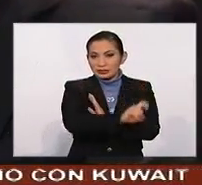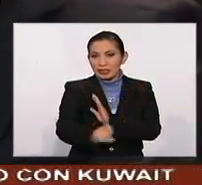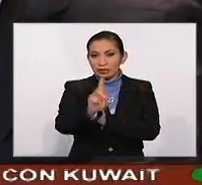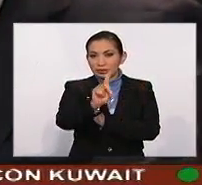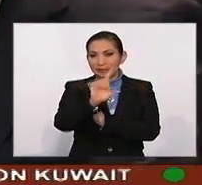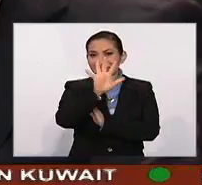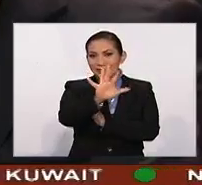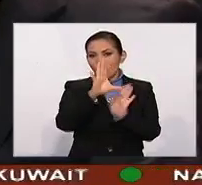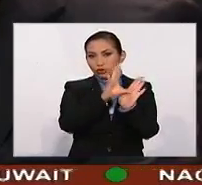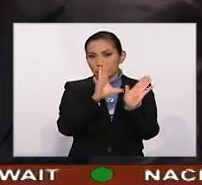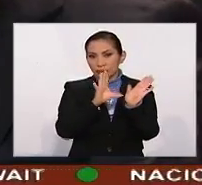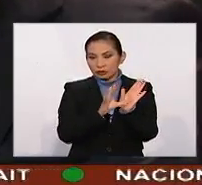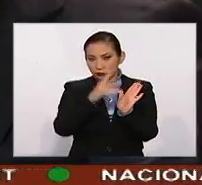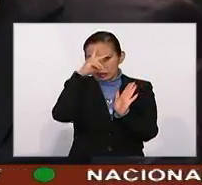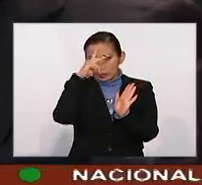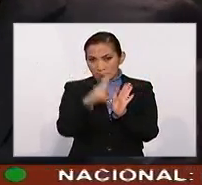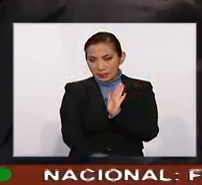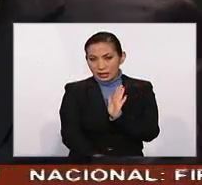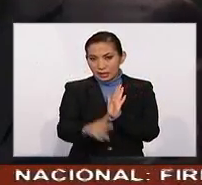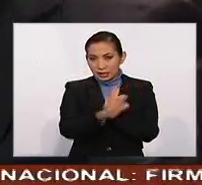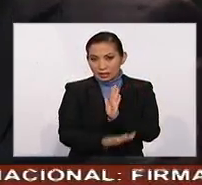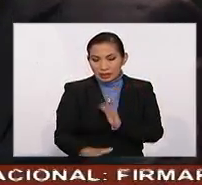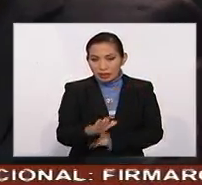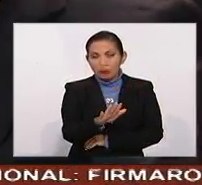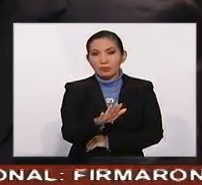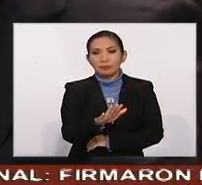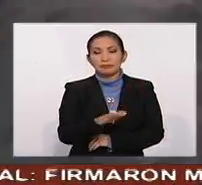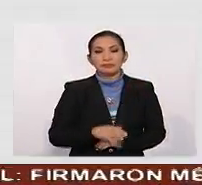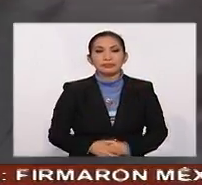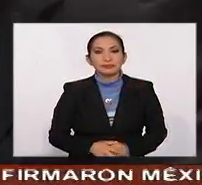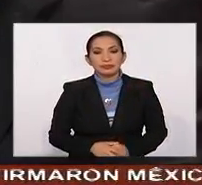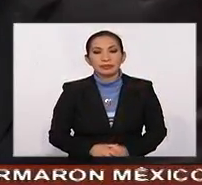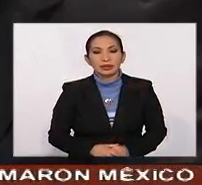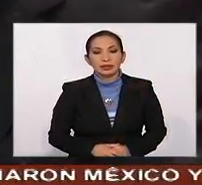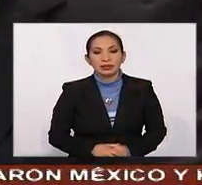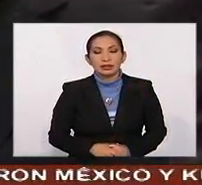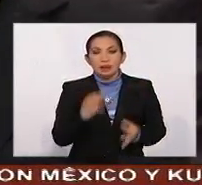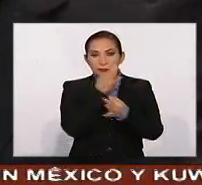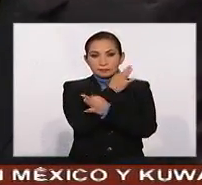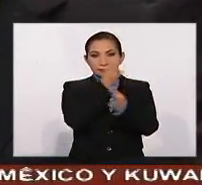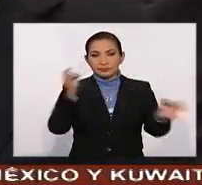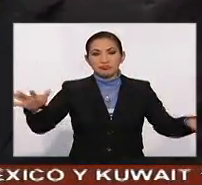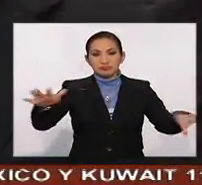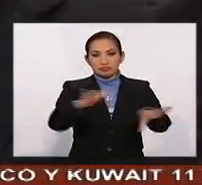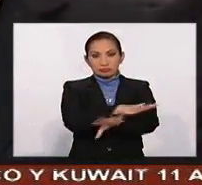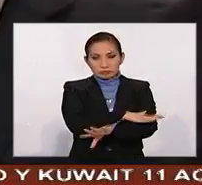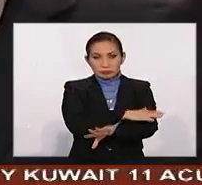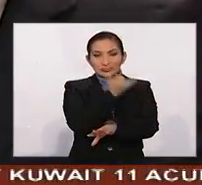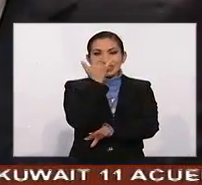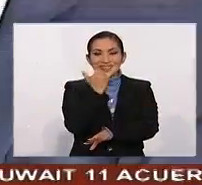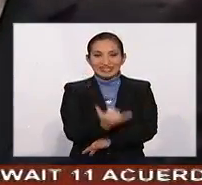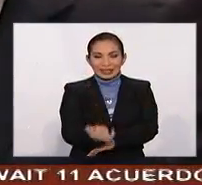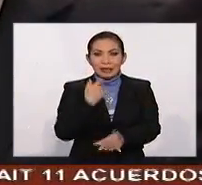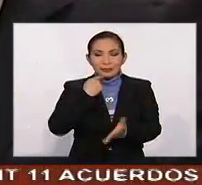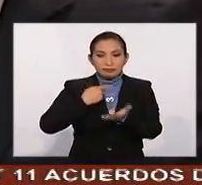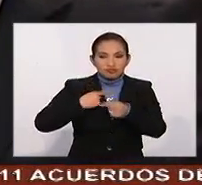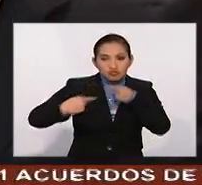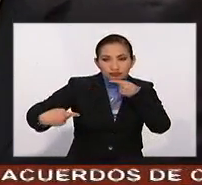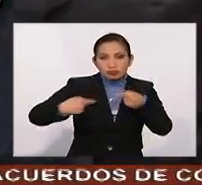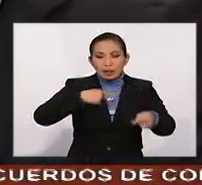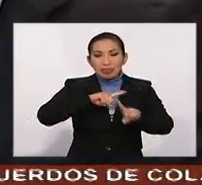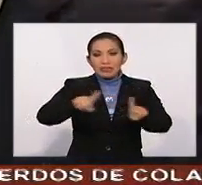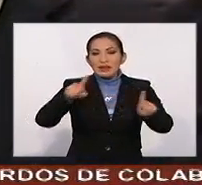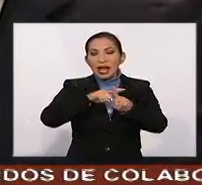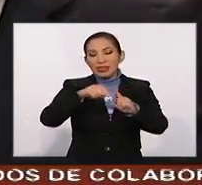135 de la Constitución Política de los Estados Unidos Mexicanos, declara reformadas y derogadas